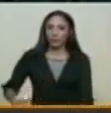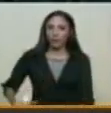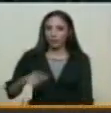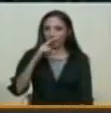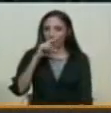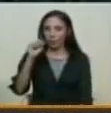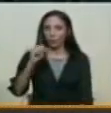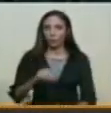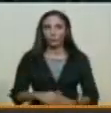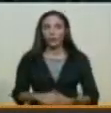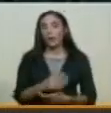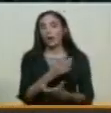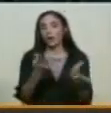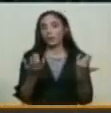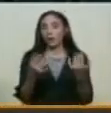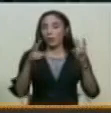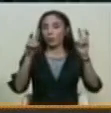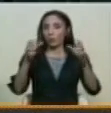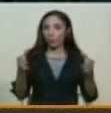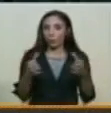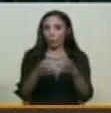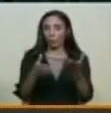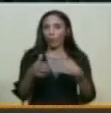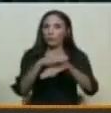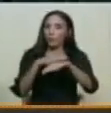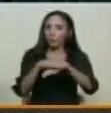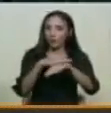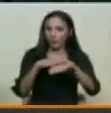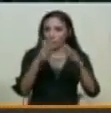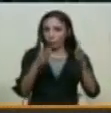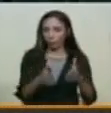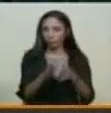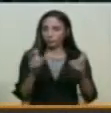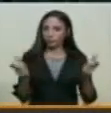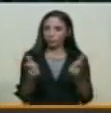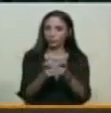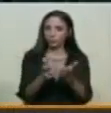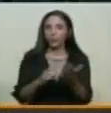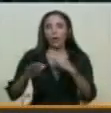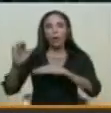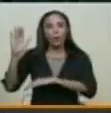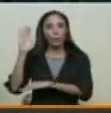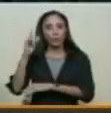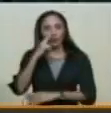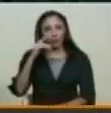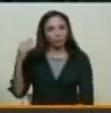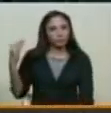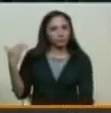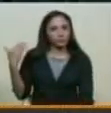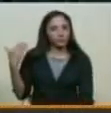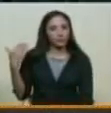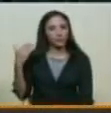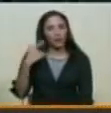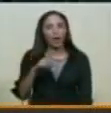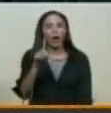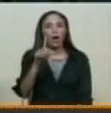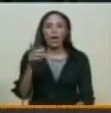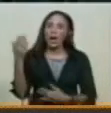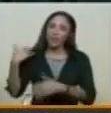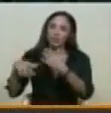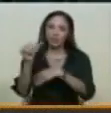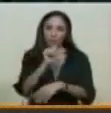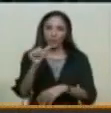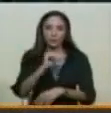con su nuevo equipo ministerial que fue juramentado hace unas pocas